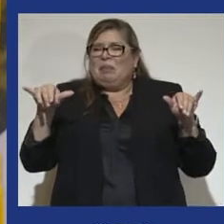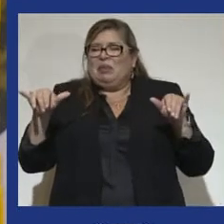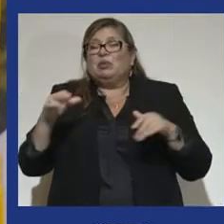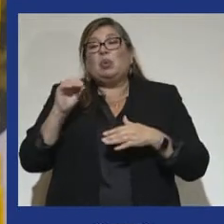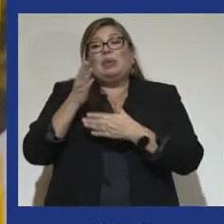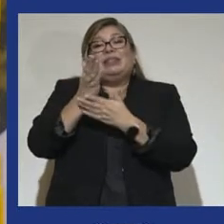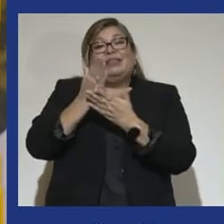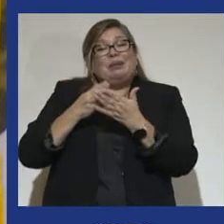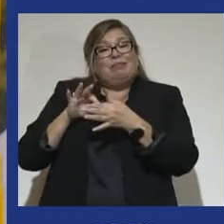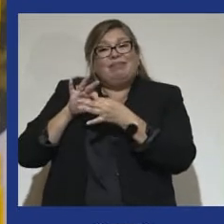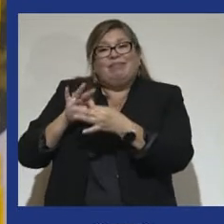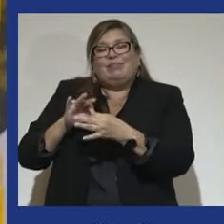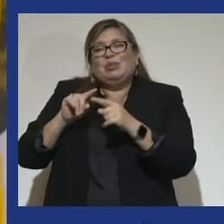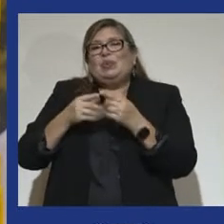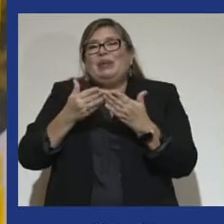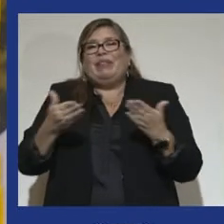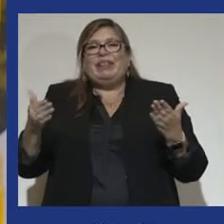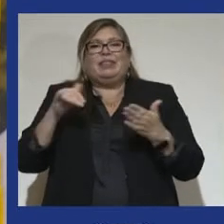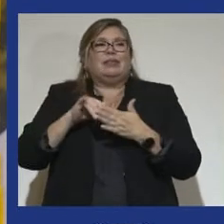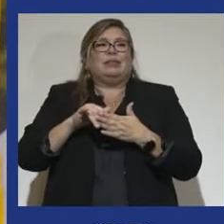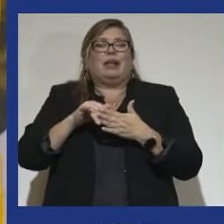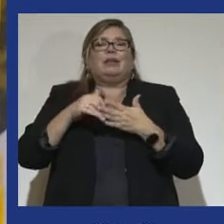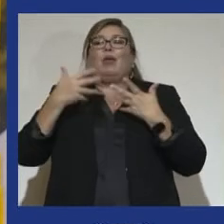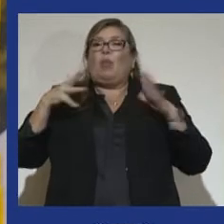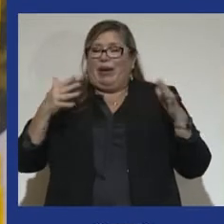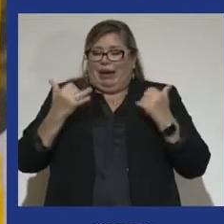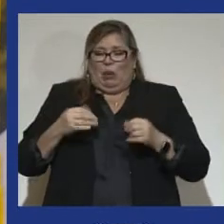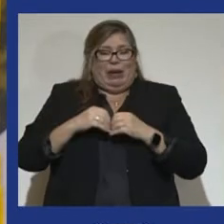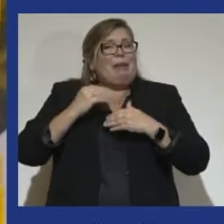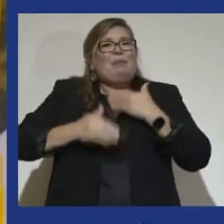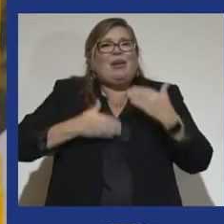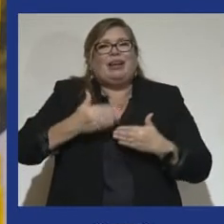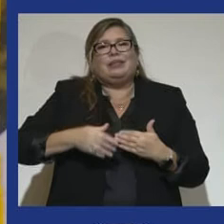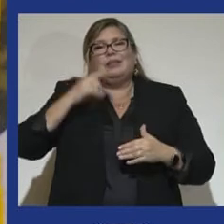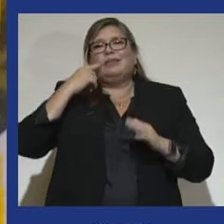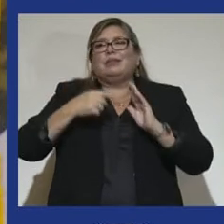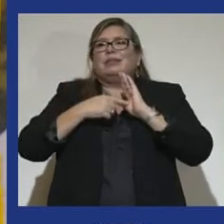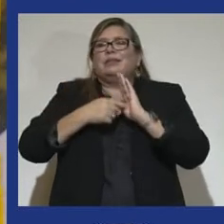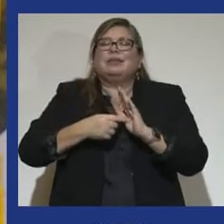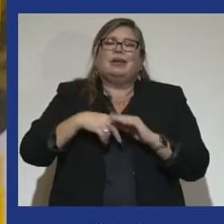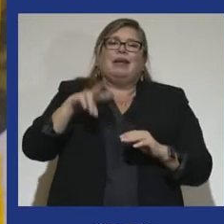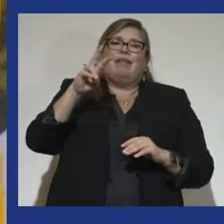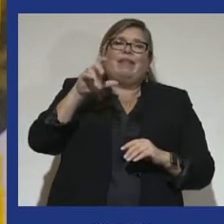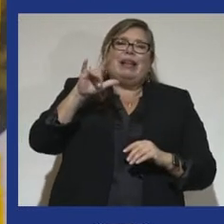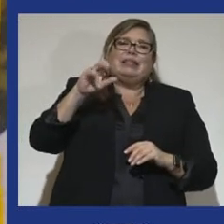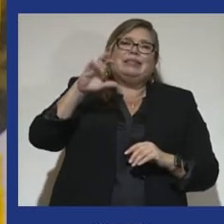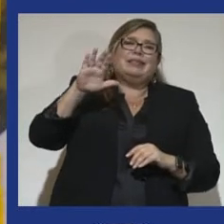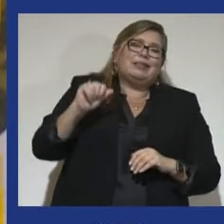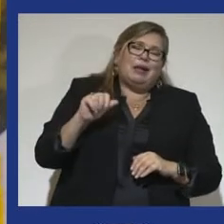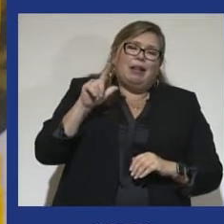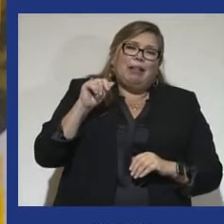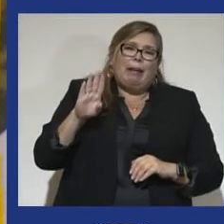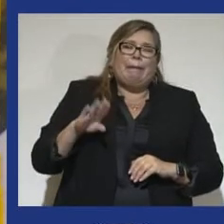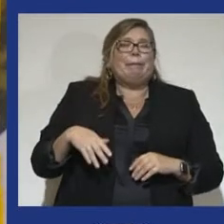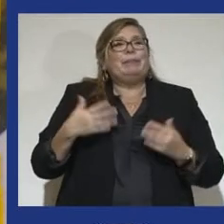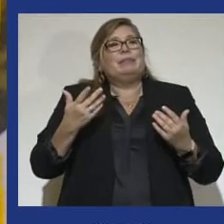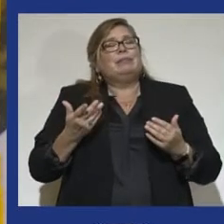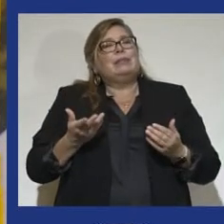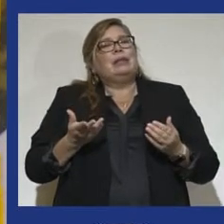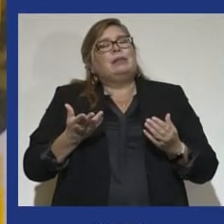modo que parte de esto está relacionado a cosas que ya están en proceso como el laboratorio de valència